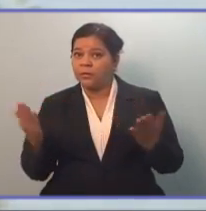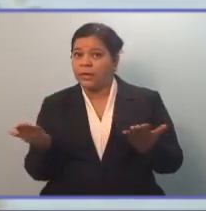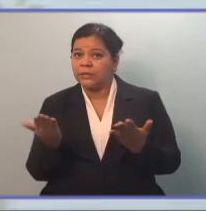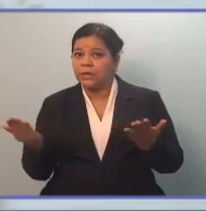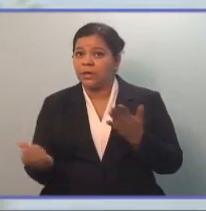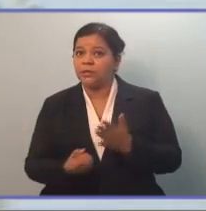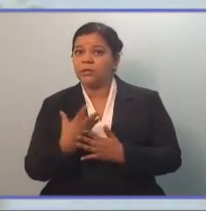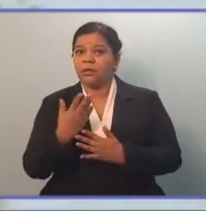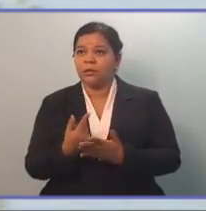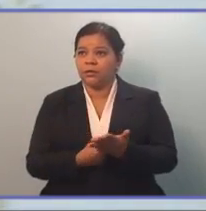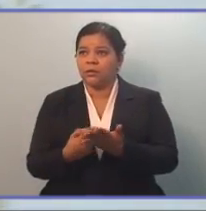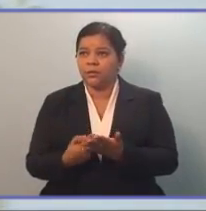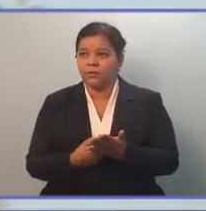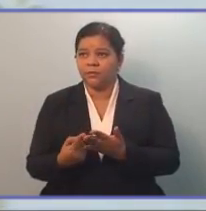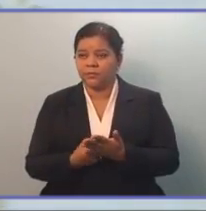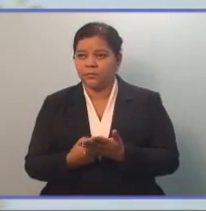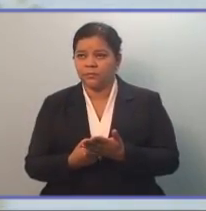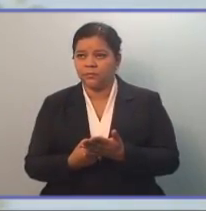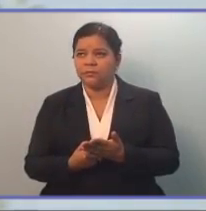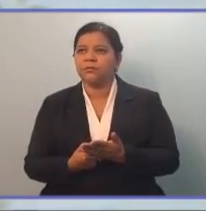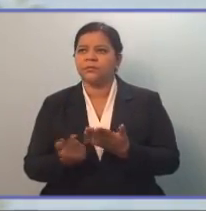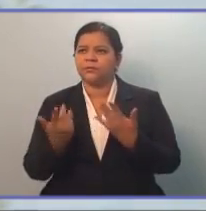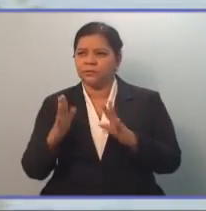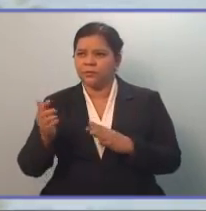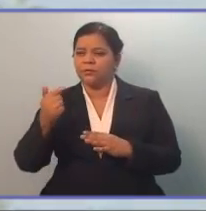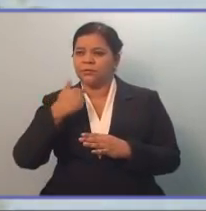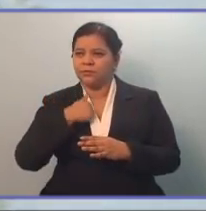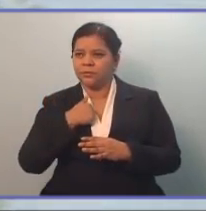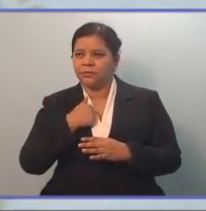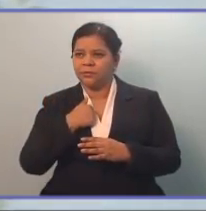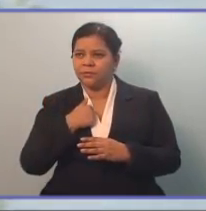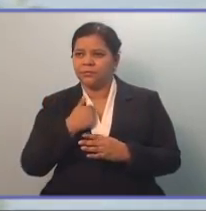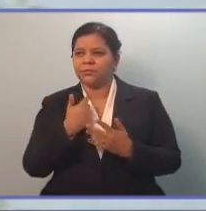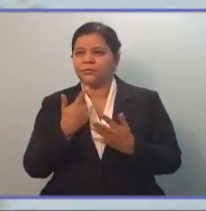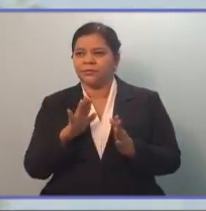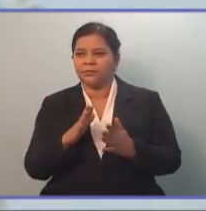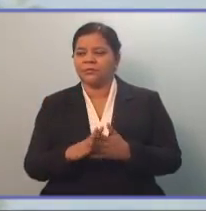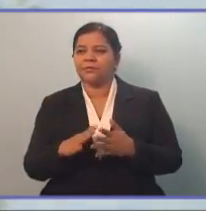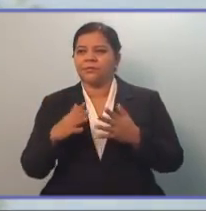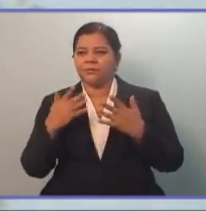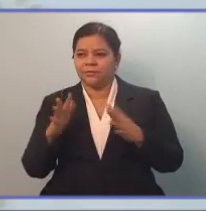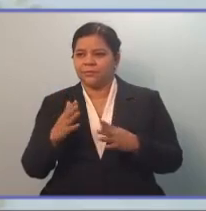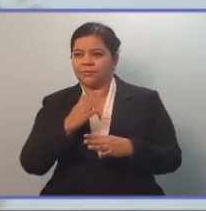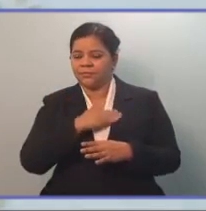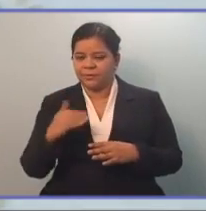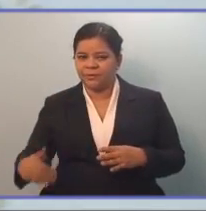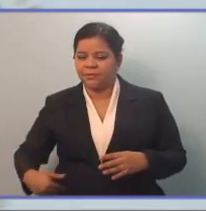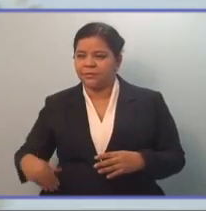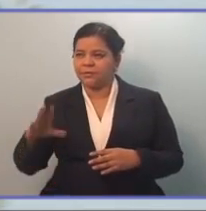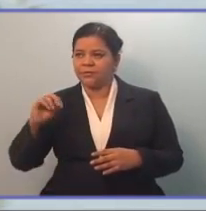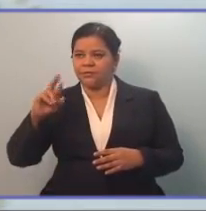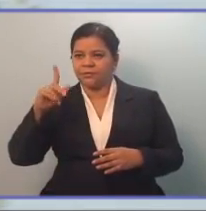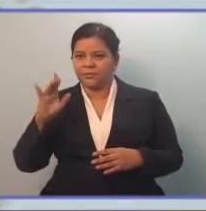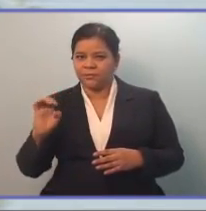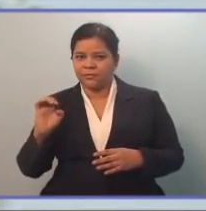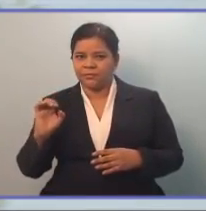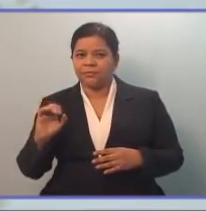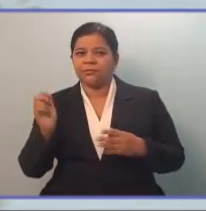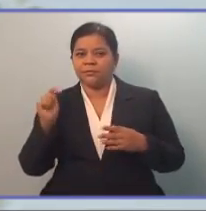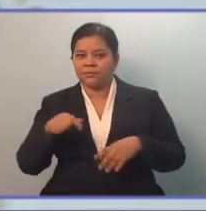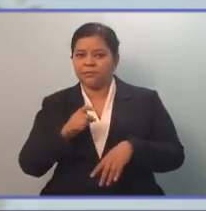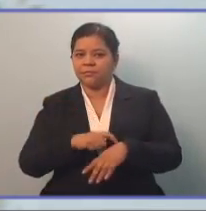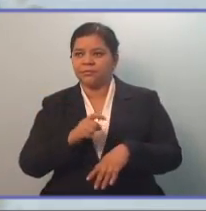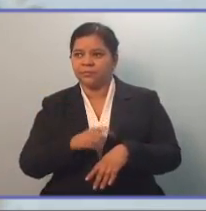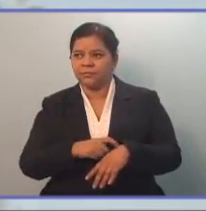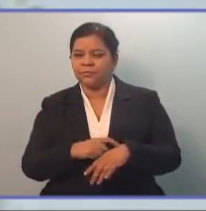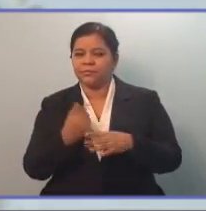nuevos tribunales. Yo tuve la fortuna de ser delegada por el presidente de la Corte en ese momento para la instauración de los juzgados